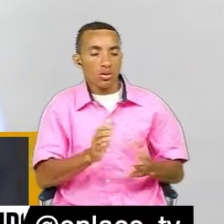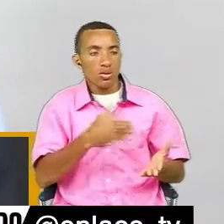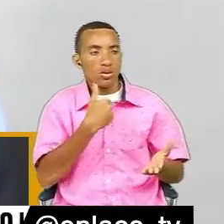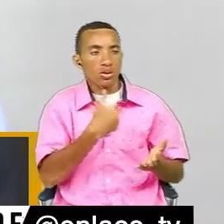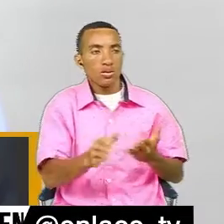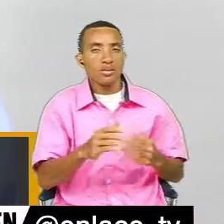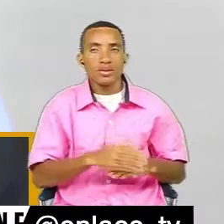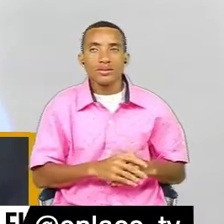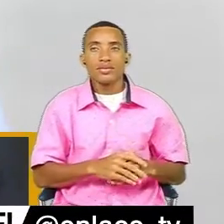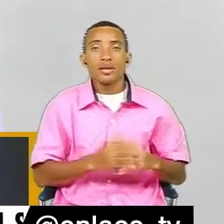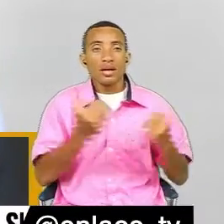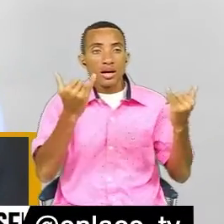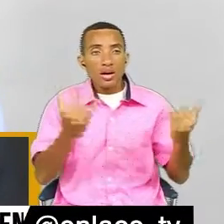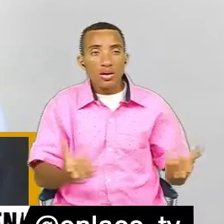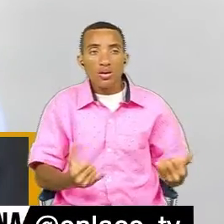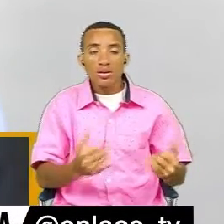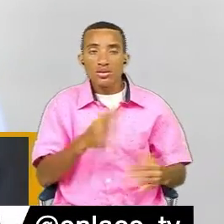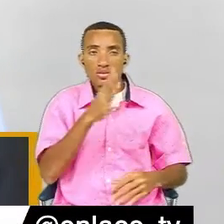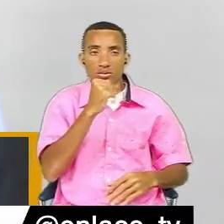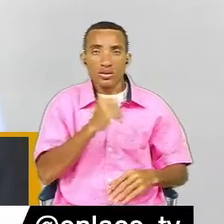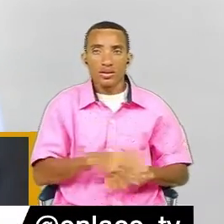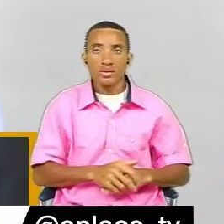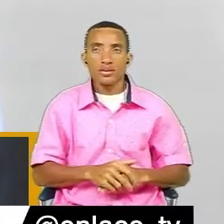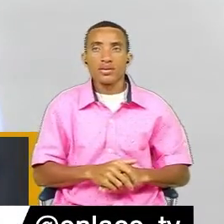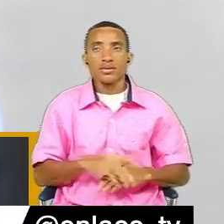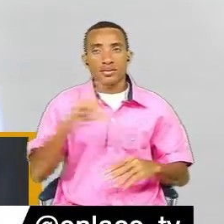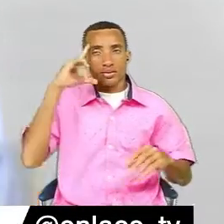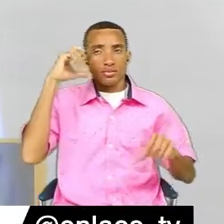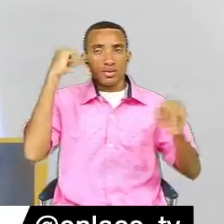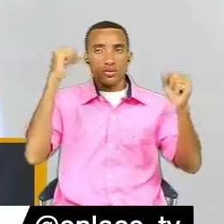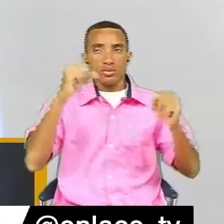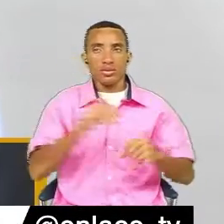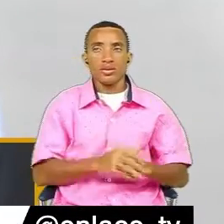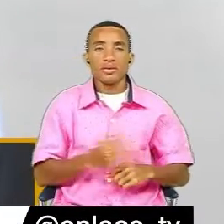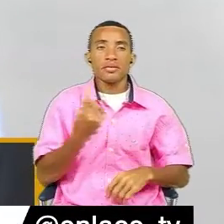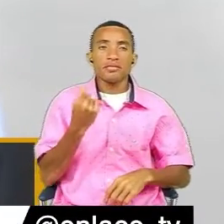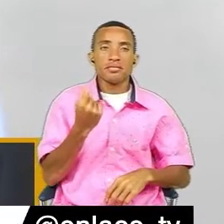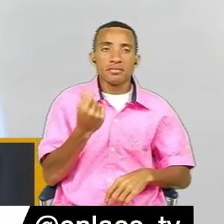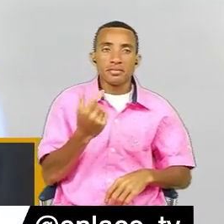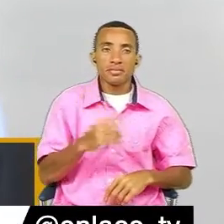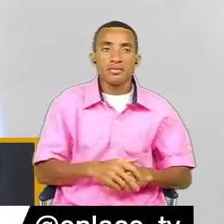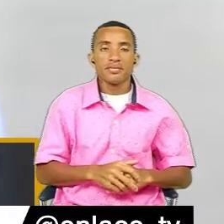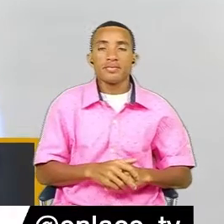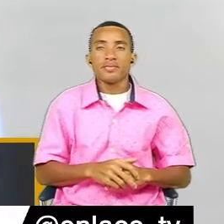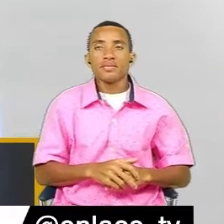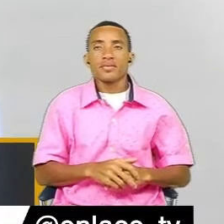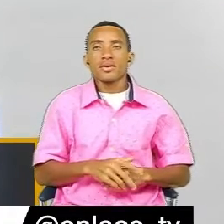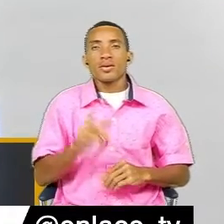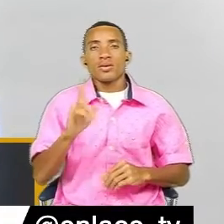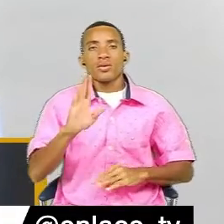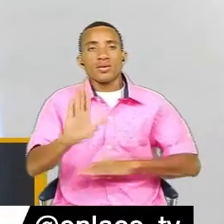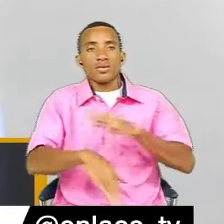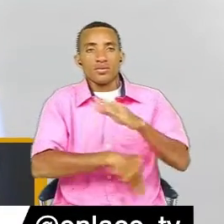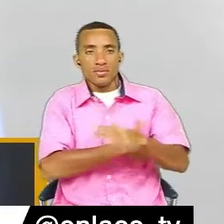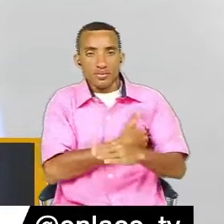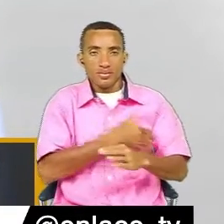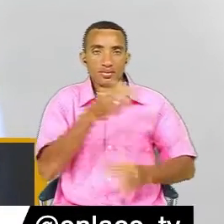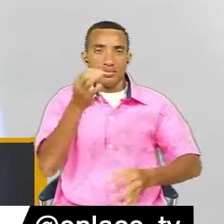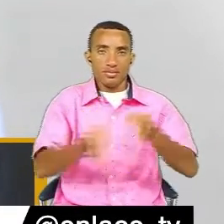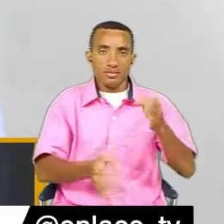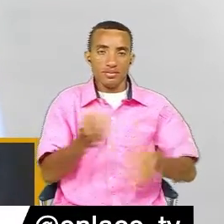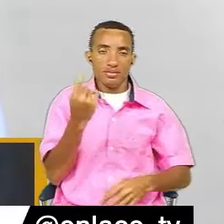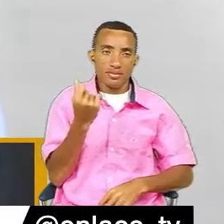pero eso no, hasta ahora no tenemos nada oficial. Nos preocupa es que el dinero que la OSPEC o el Ministerio de Justicia tiene